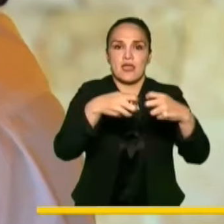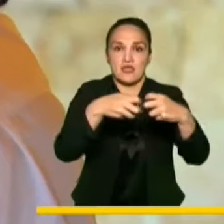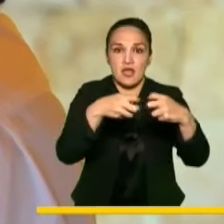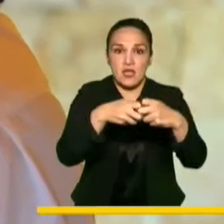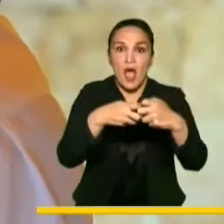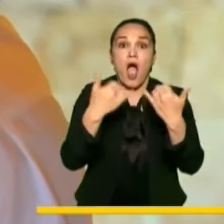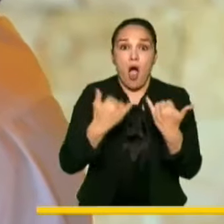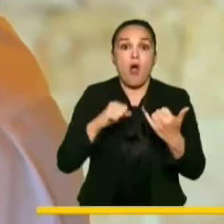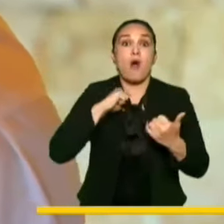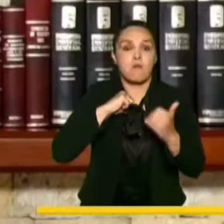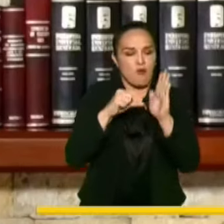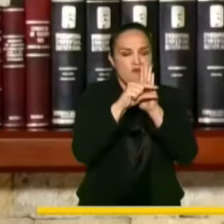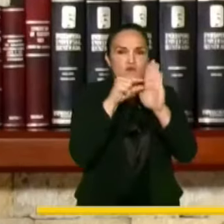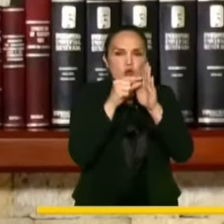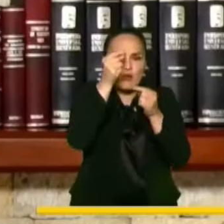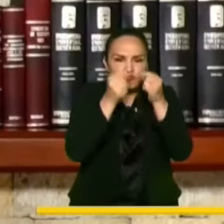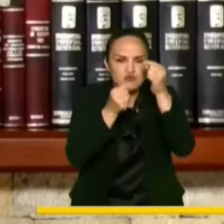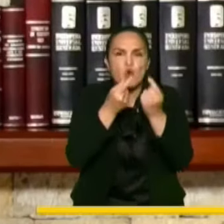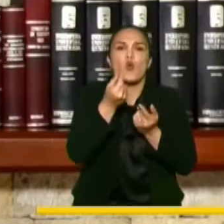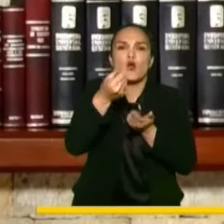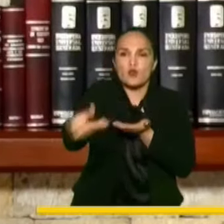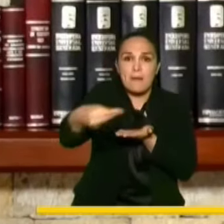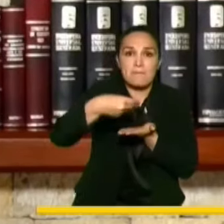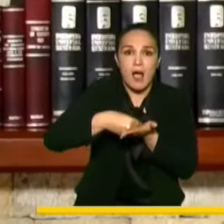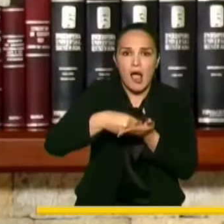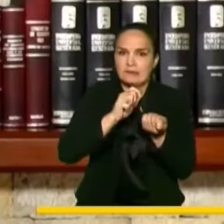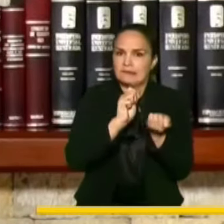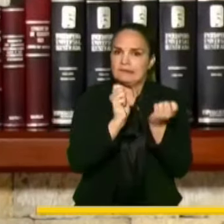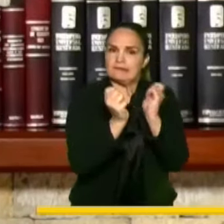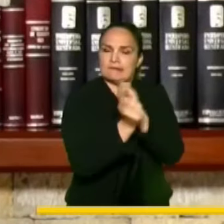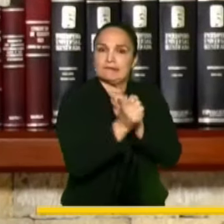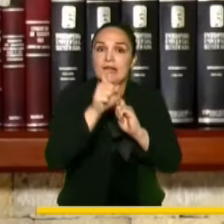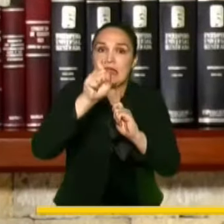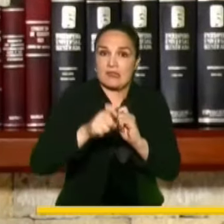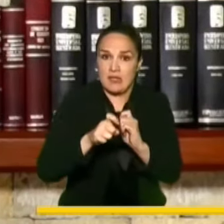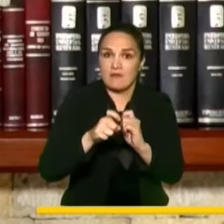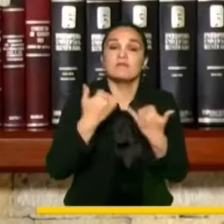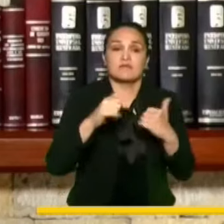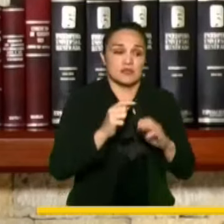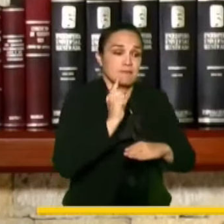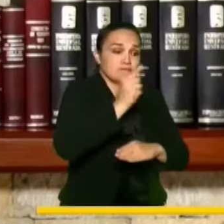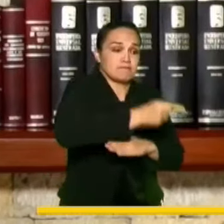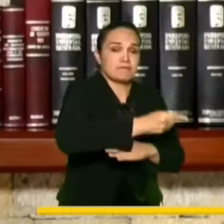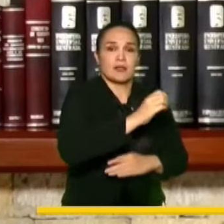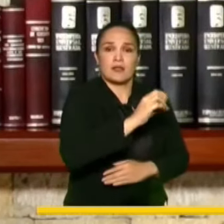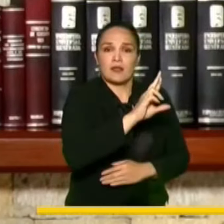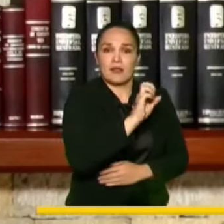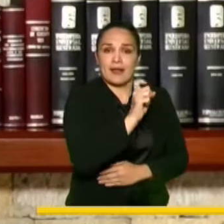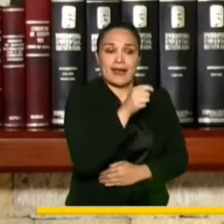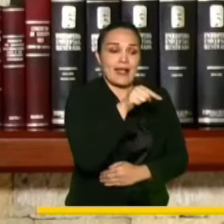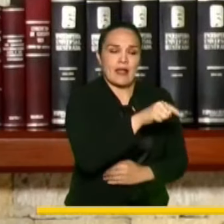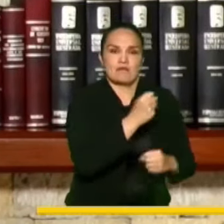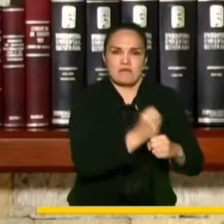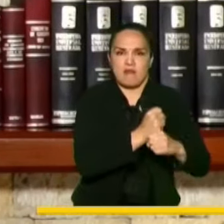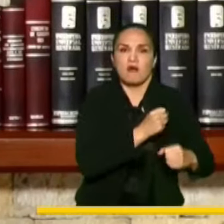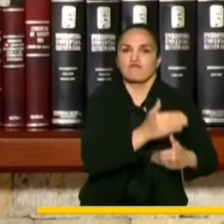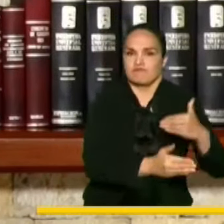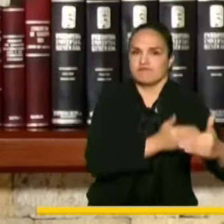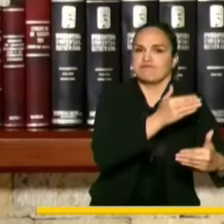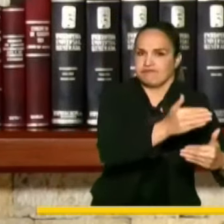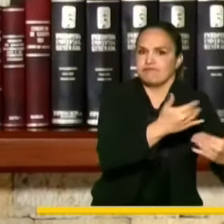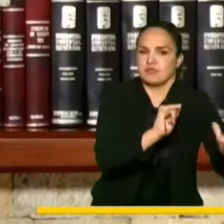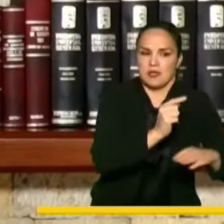la fórmula tarifaria. Tal indicación se ha trasladado a la CREC, que trabaja en este objetivo. La